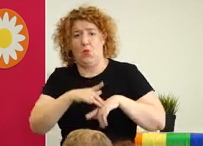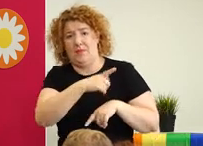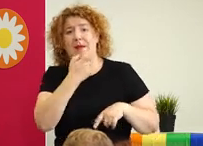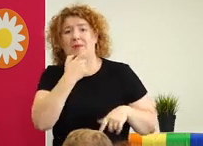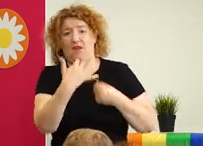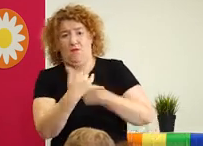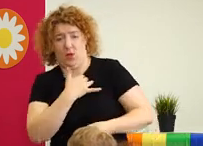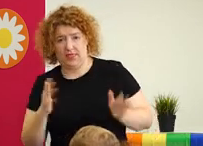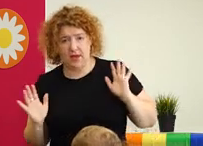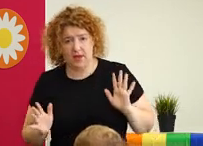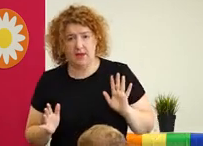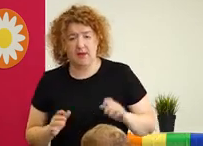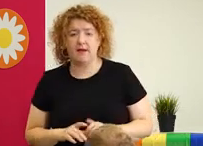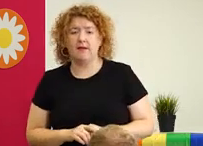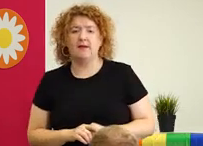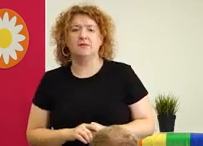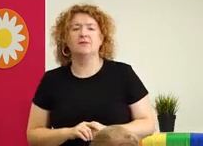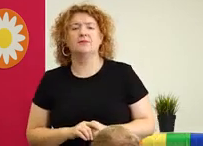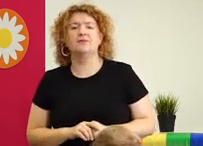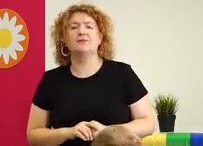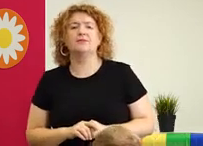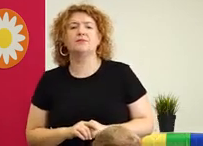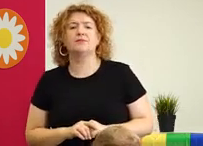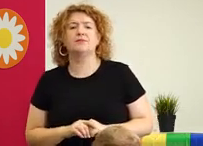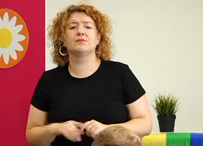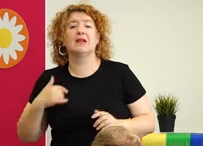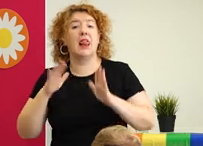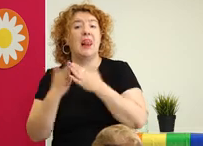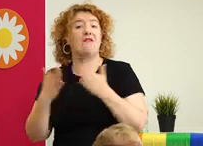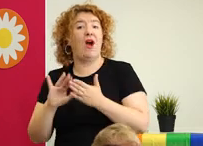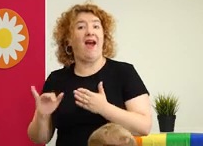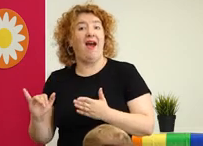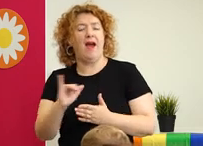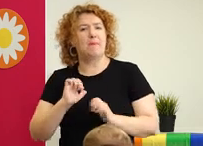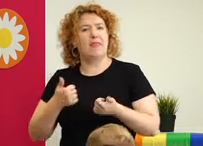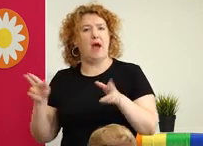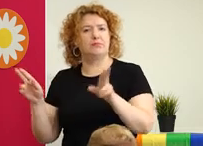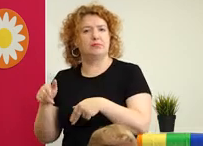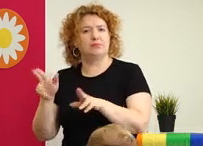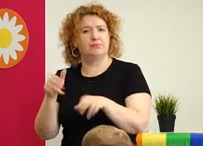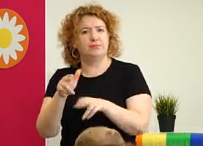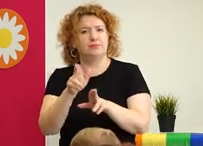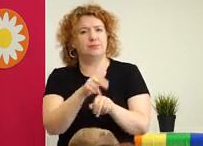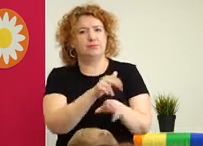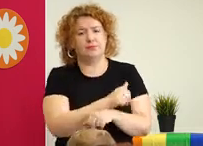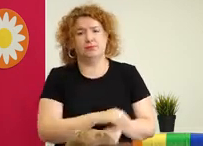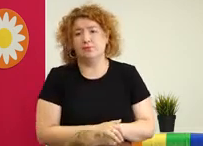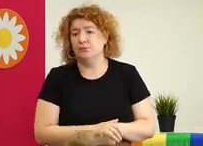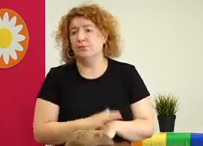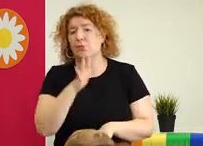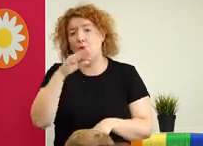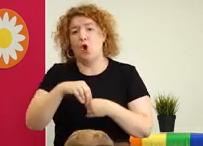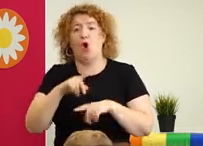británicos. Y cómo se empezaron a reeditar y a censurar libros que formaban parte de la literatura árabe porque